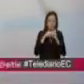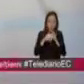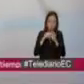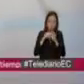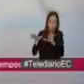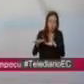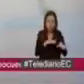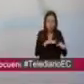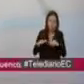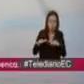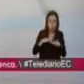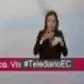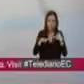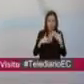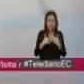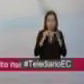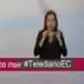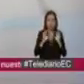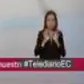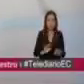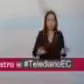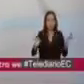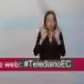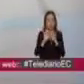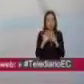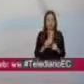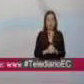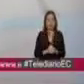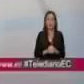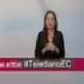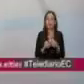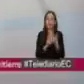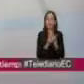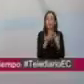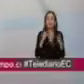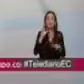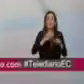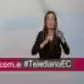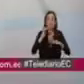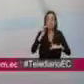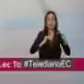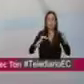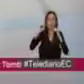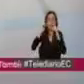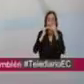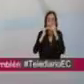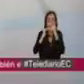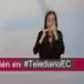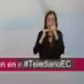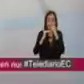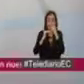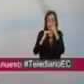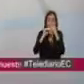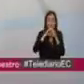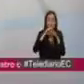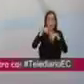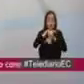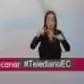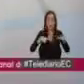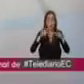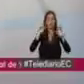sanitario de la provincia que fue un gran acierto segundo que ha habido incrementos de tanto buses como camas para